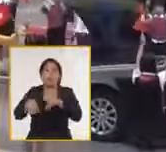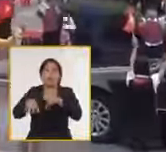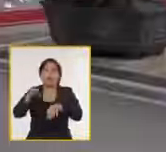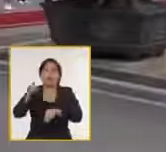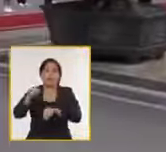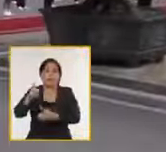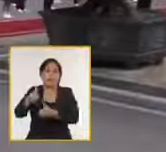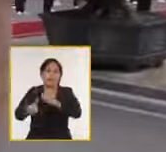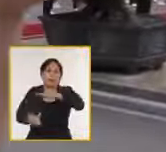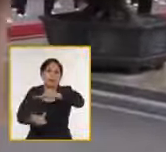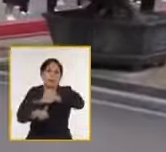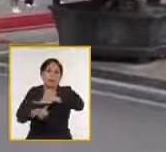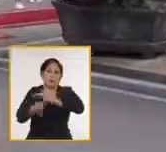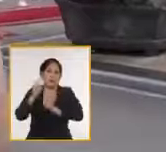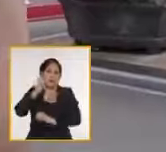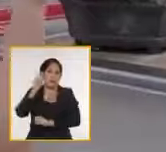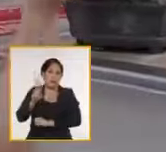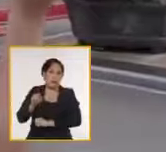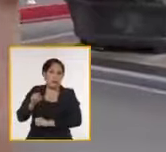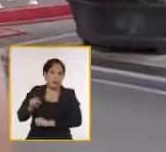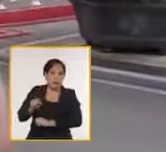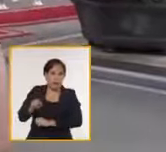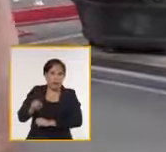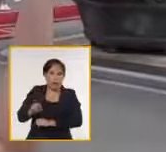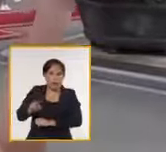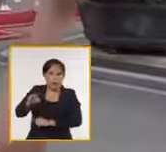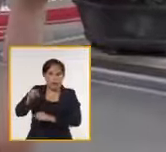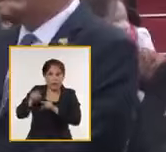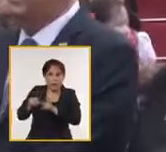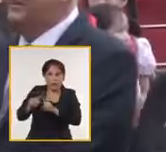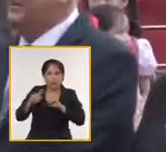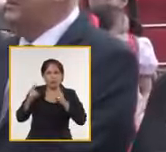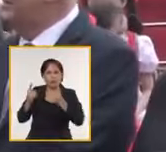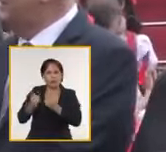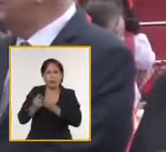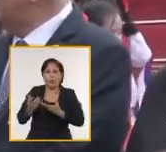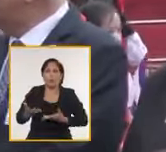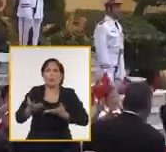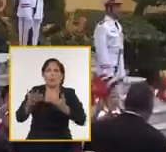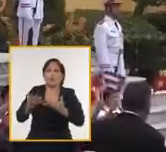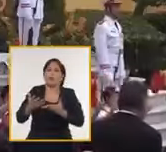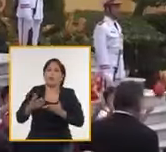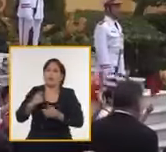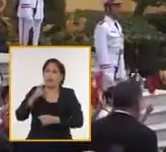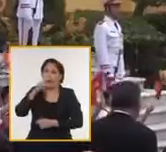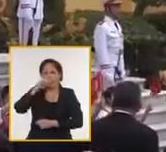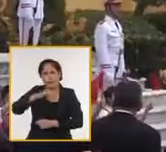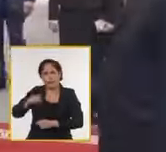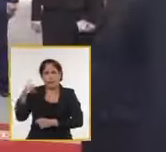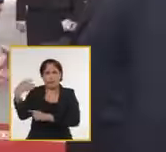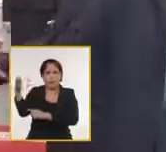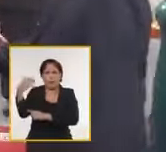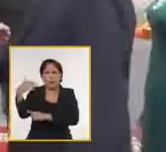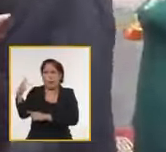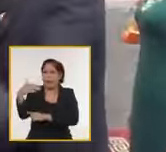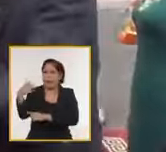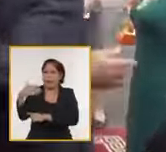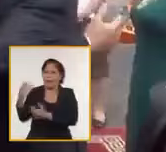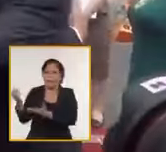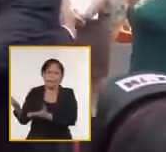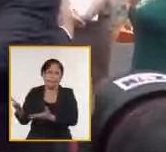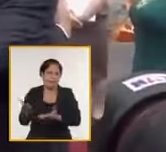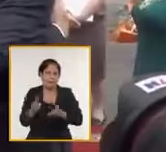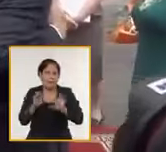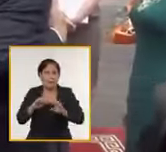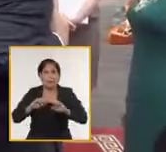Presidencial de Vietnam, donde, al pie de su escalinata y con todos los honores correspondientes a su alta investidura, fue recibido por